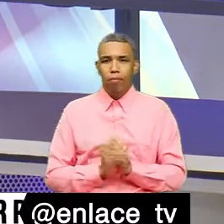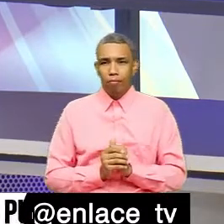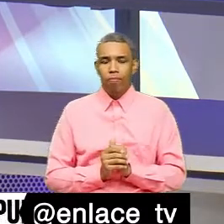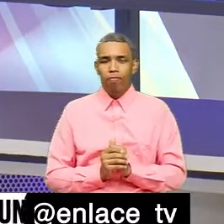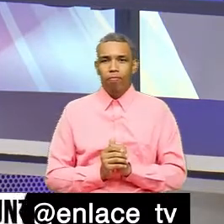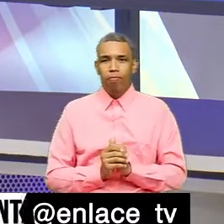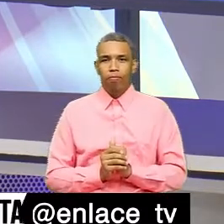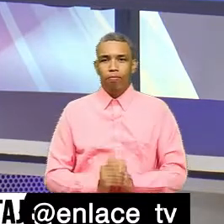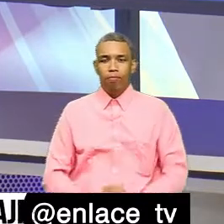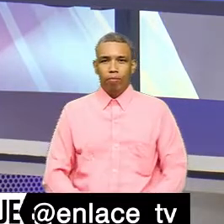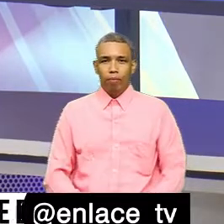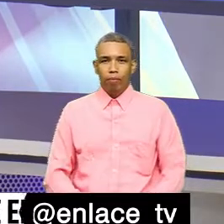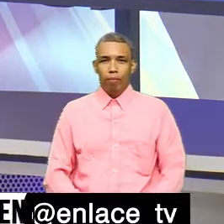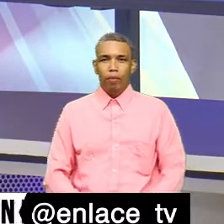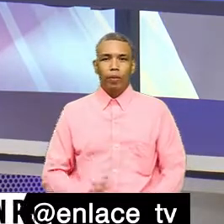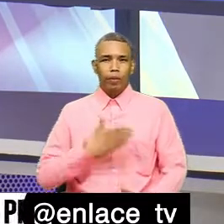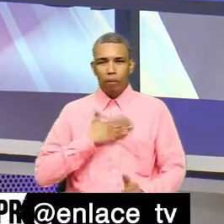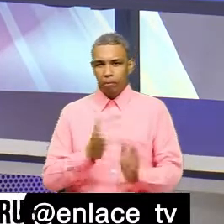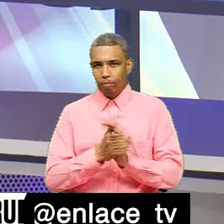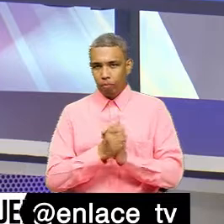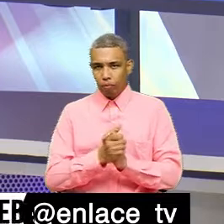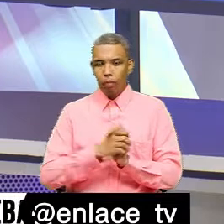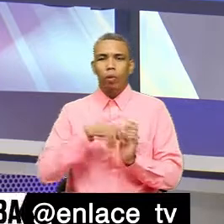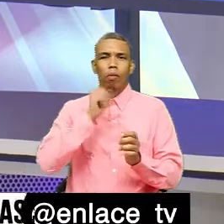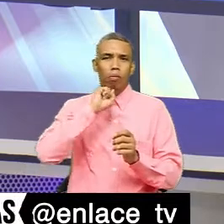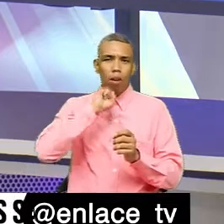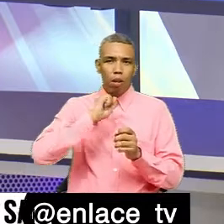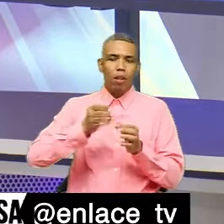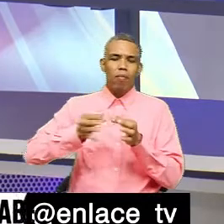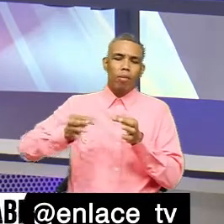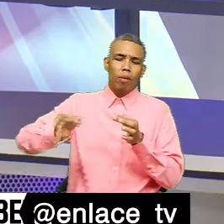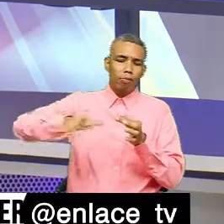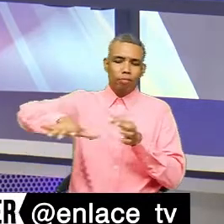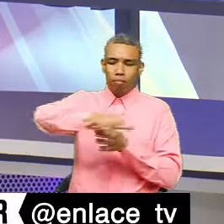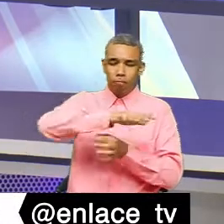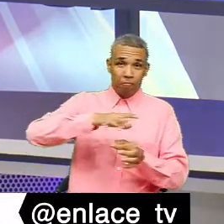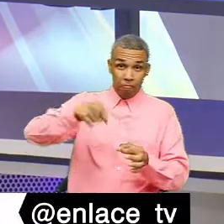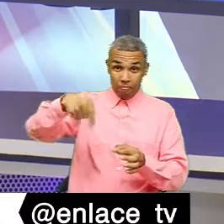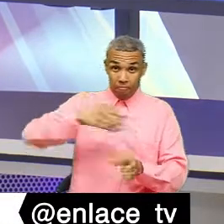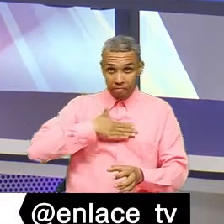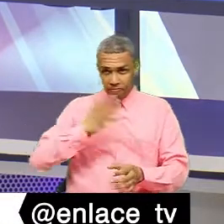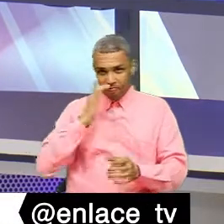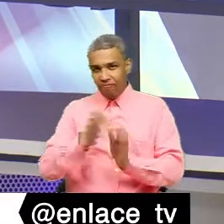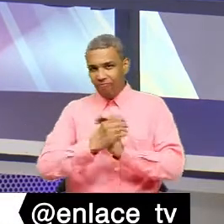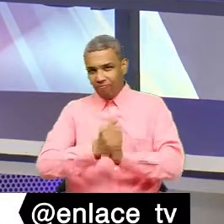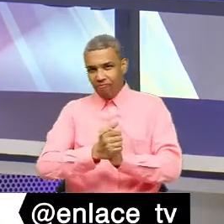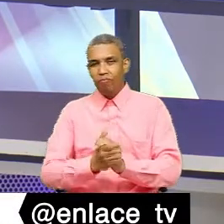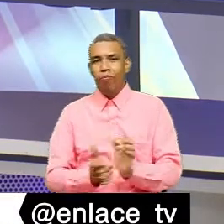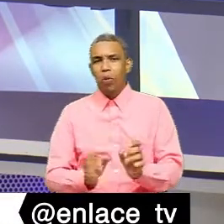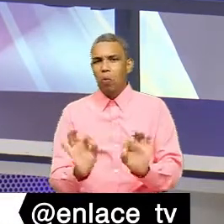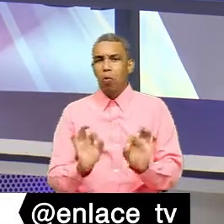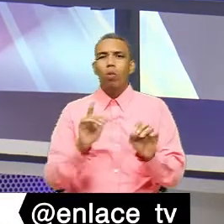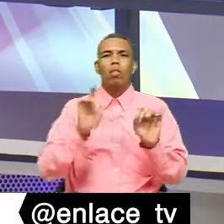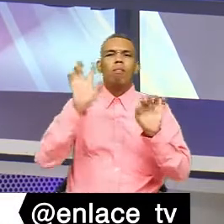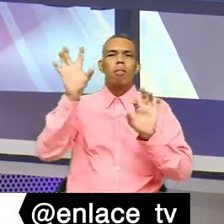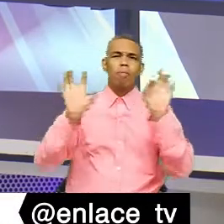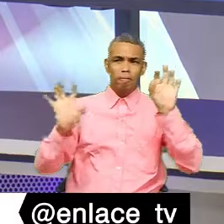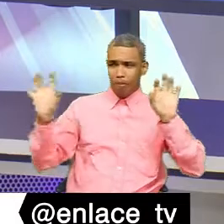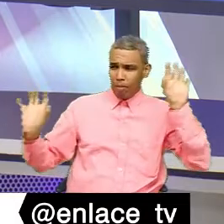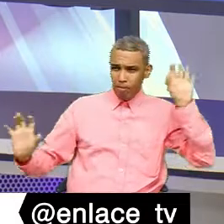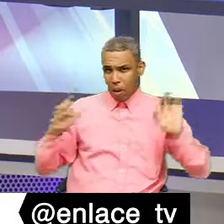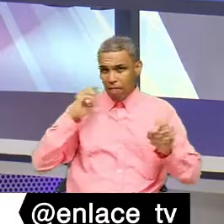semana en nuestra ciudad y región. Saludamos a nuestros televidentes en Barranca Bermeja y la región del Magdalena Medio y, por supuesto, a quienes lo hacen desde cualquier parte del mundo